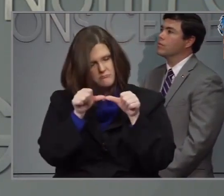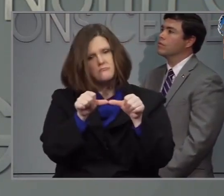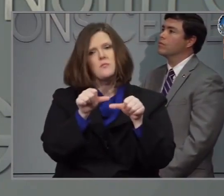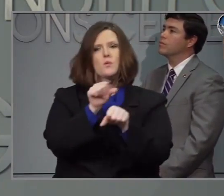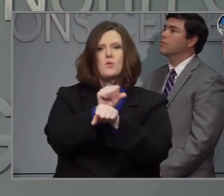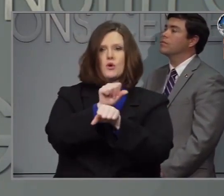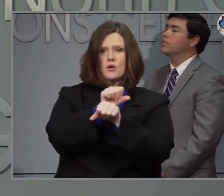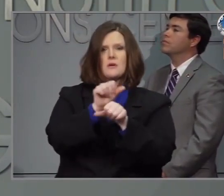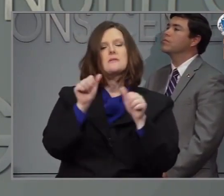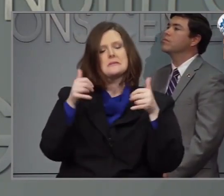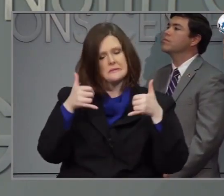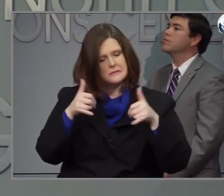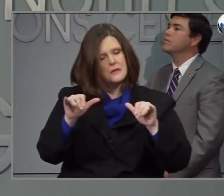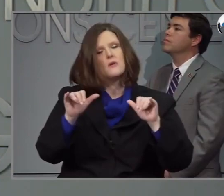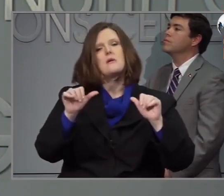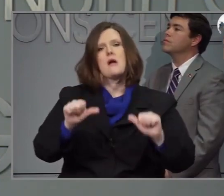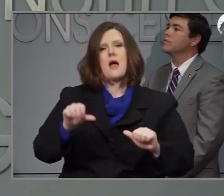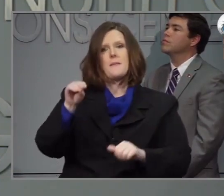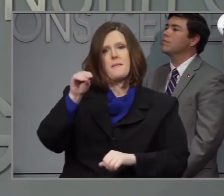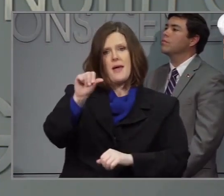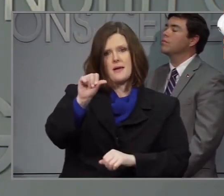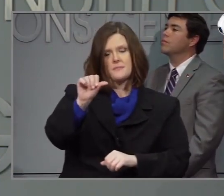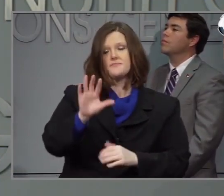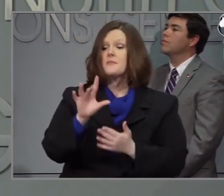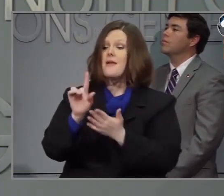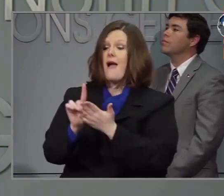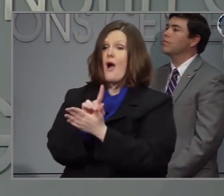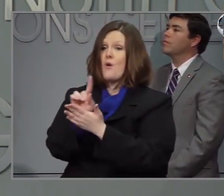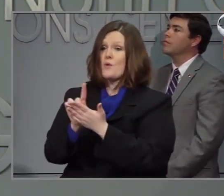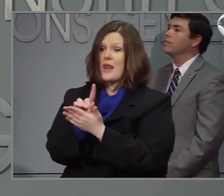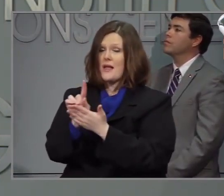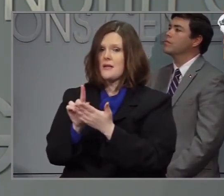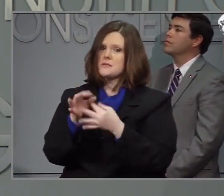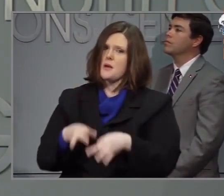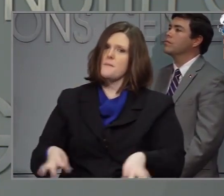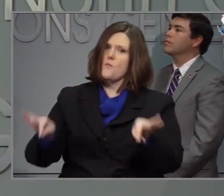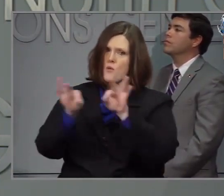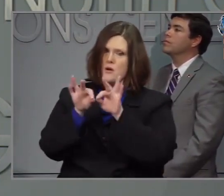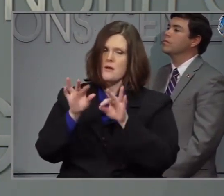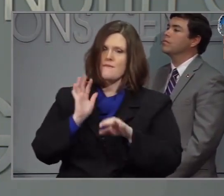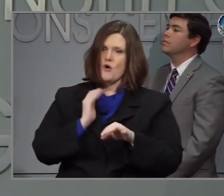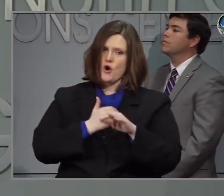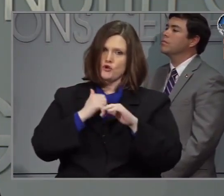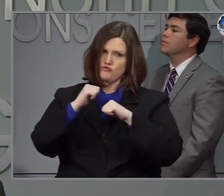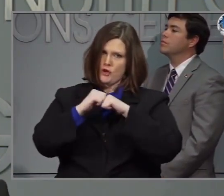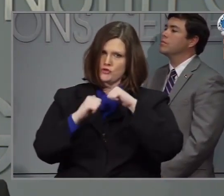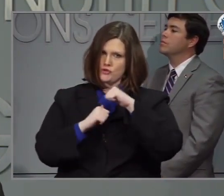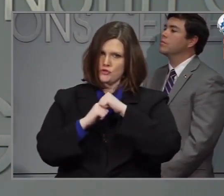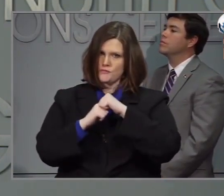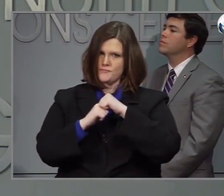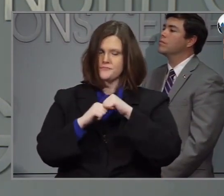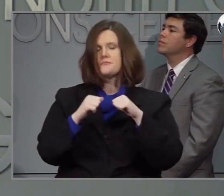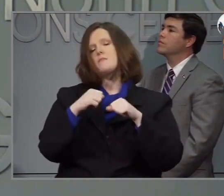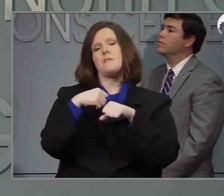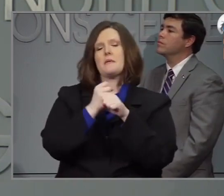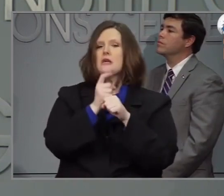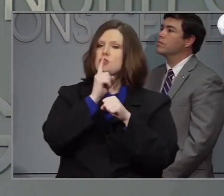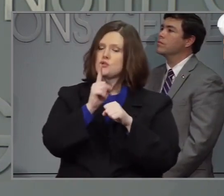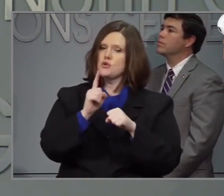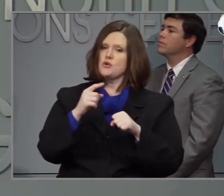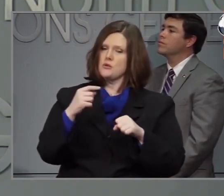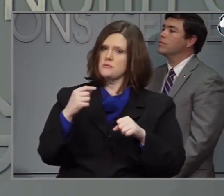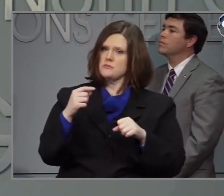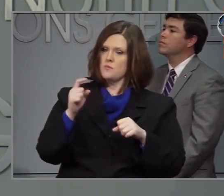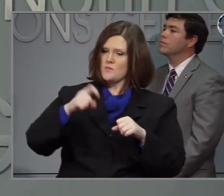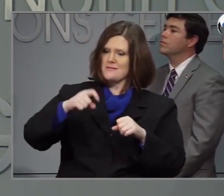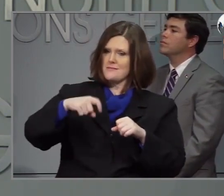escolares van a continuar trabajando y si les se les siguiera pagando estos empleados son muy importantes para la instrucción